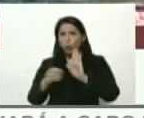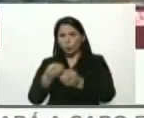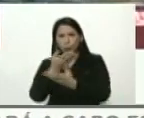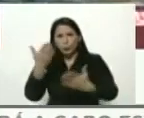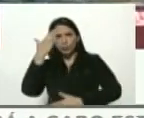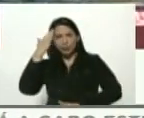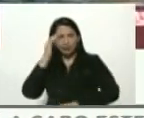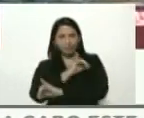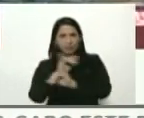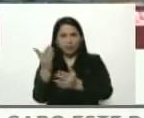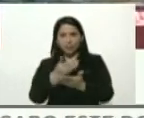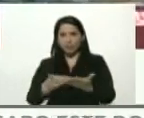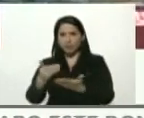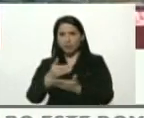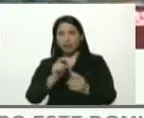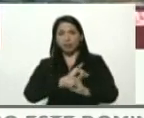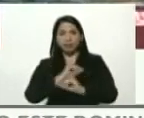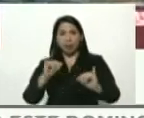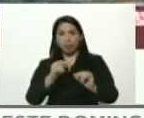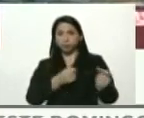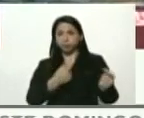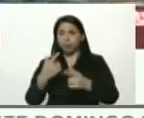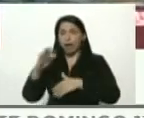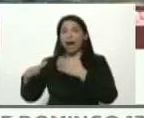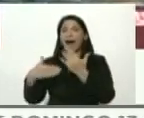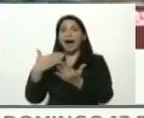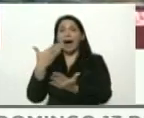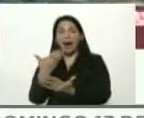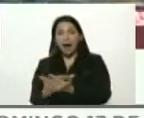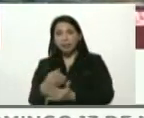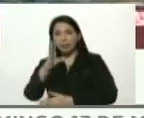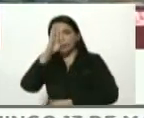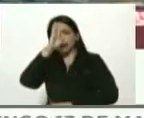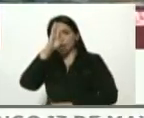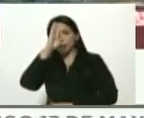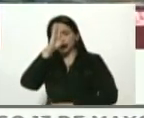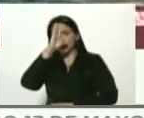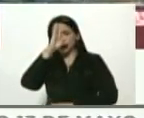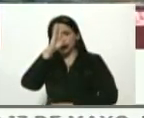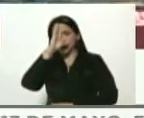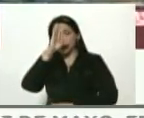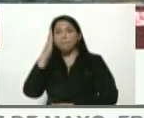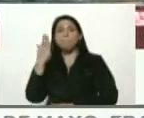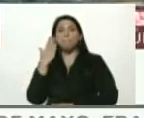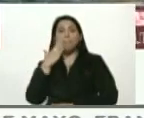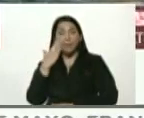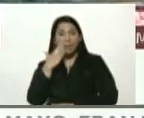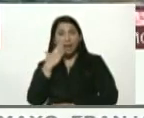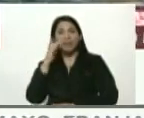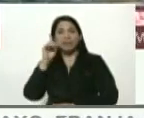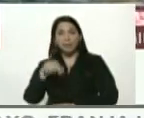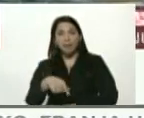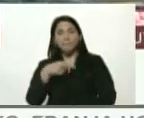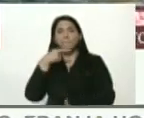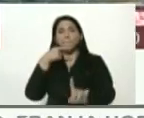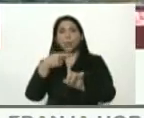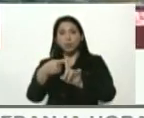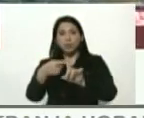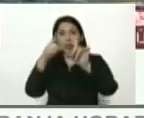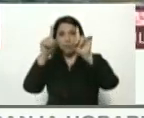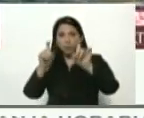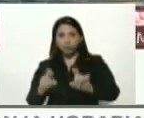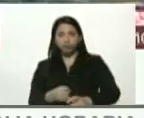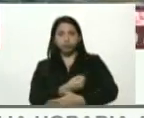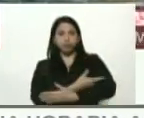fueron diseñados, fue trasladado al PASI de Barinas. Su madre resulta positiva a la prueba